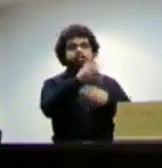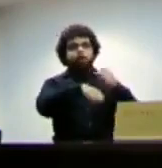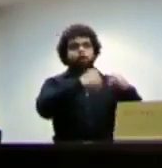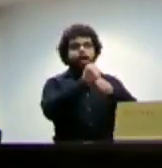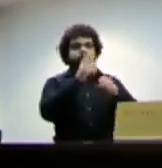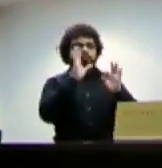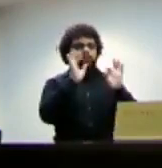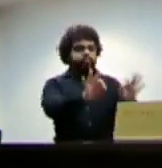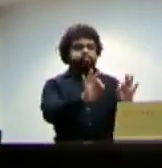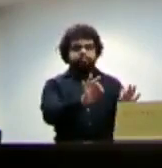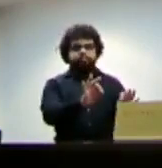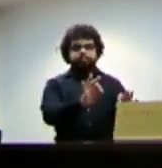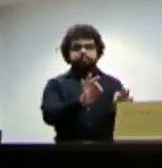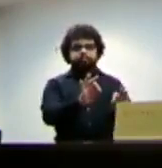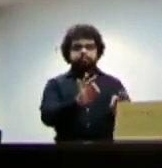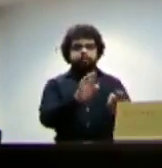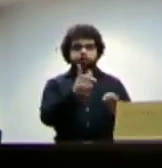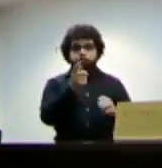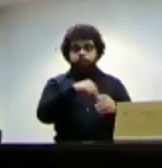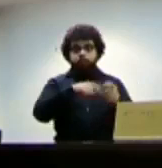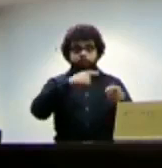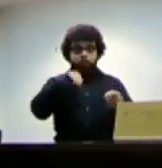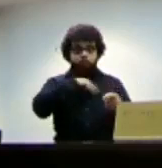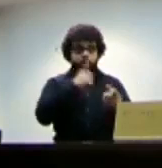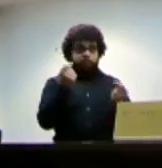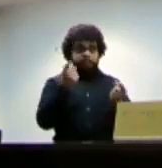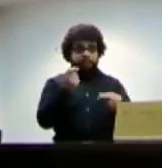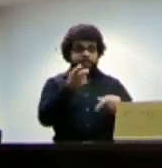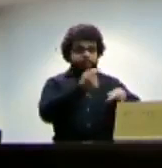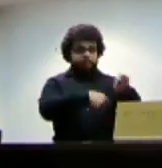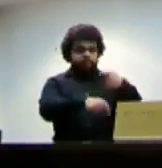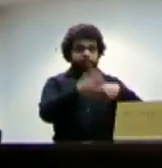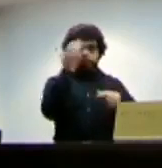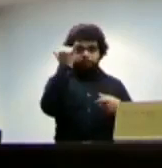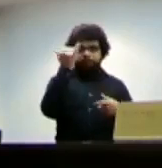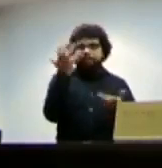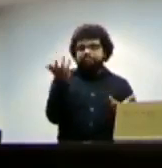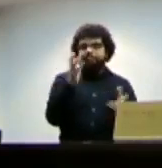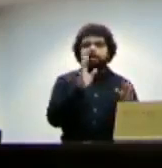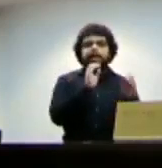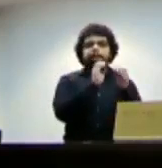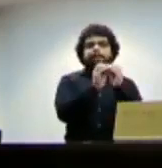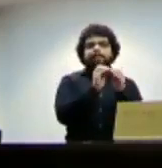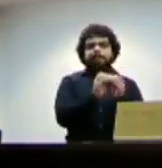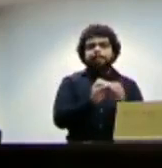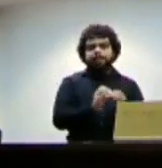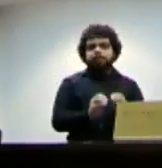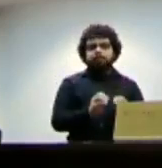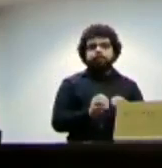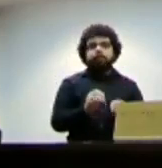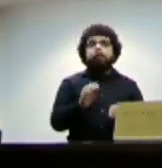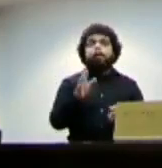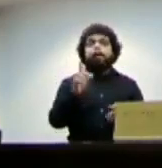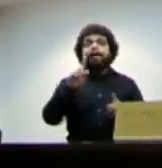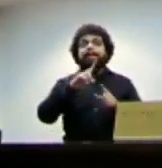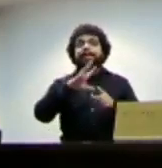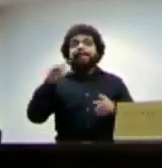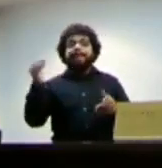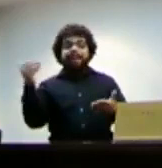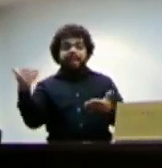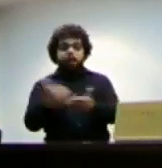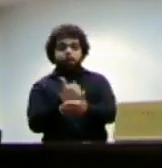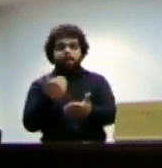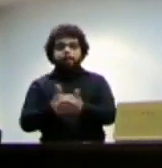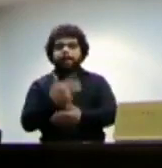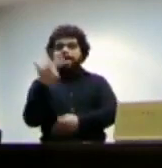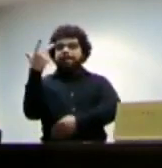porque teníamos que darle mantenimiento a ese equipo y el que pusimos nuevo falló a las 3.000 horas. Son máquinas, eso no es... Eso es